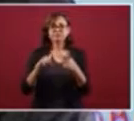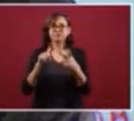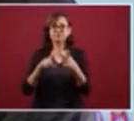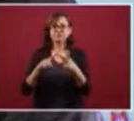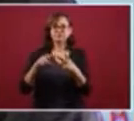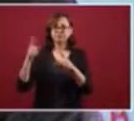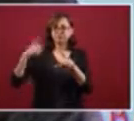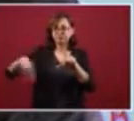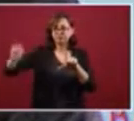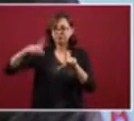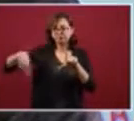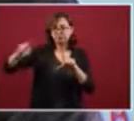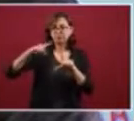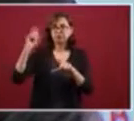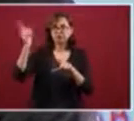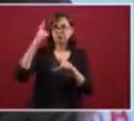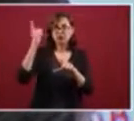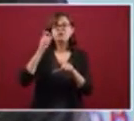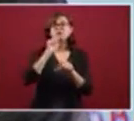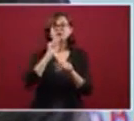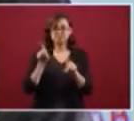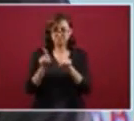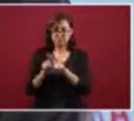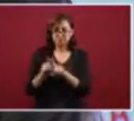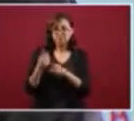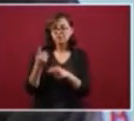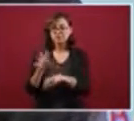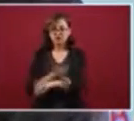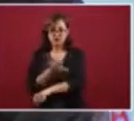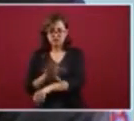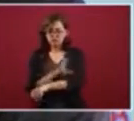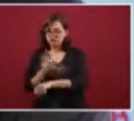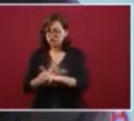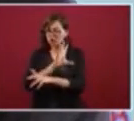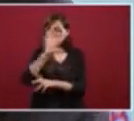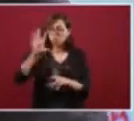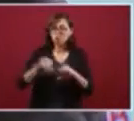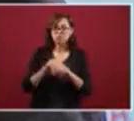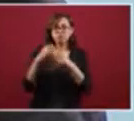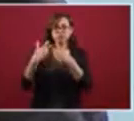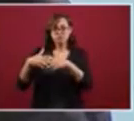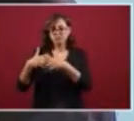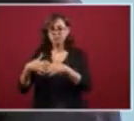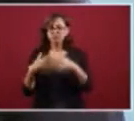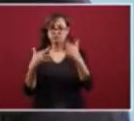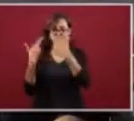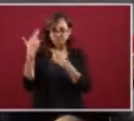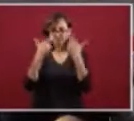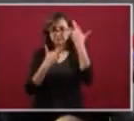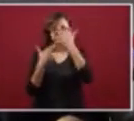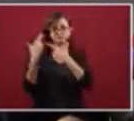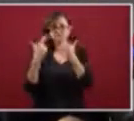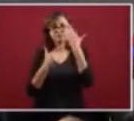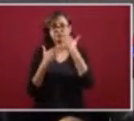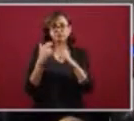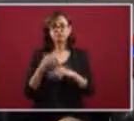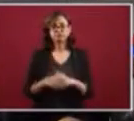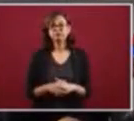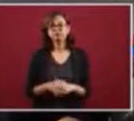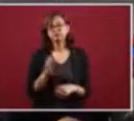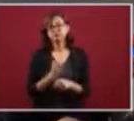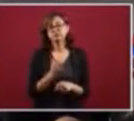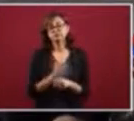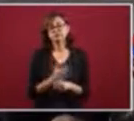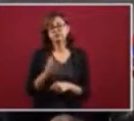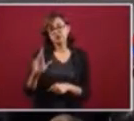la Honeywell, que es la fabricante de la electrónica correspondiente. Tenemos aquí simplemente el recordatorio de